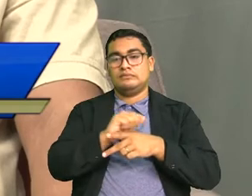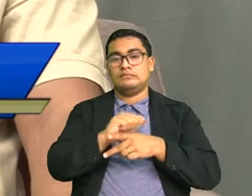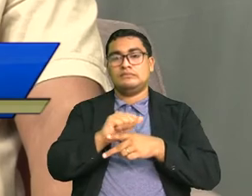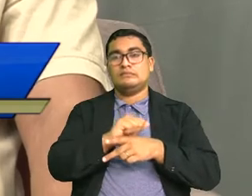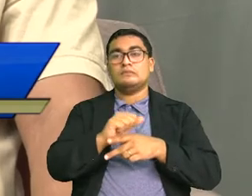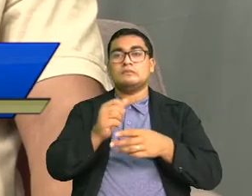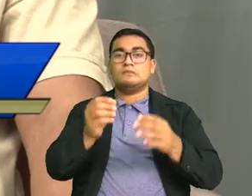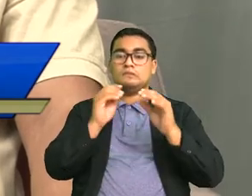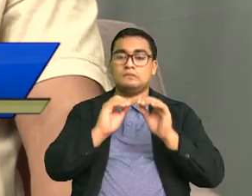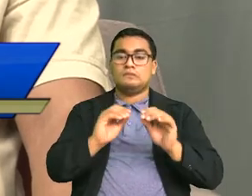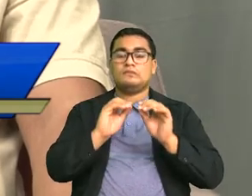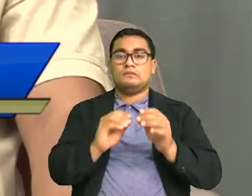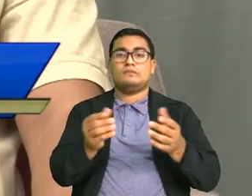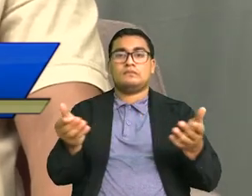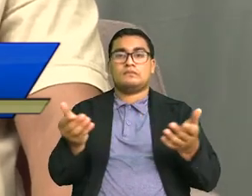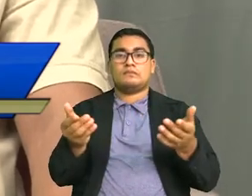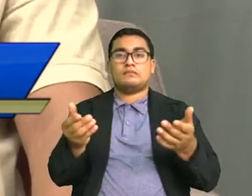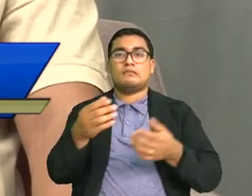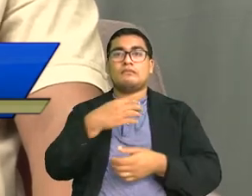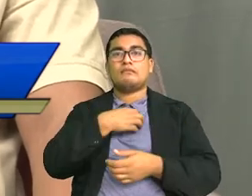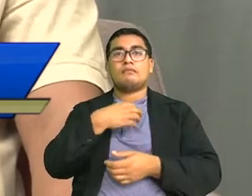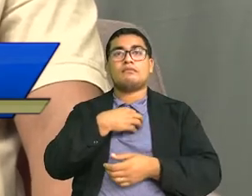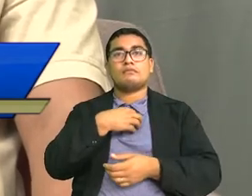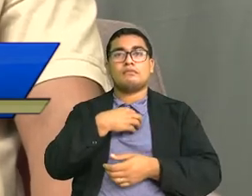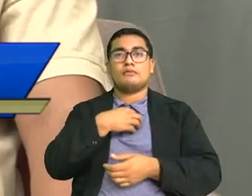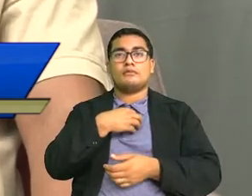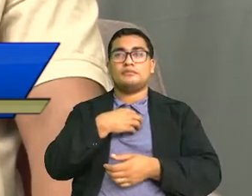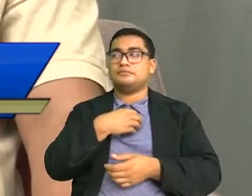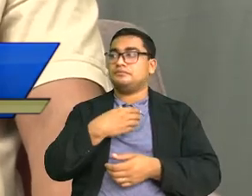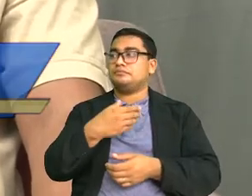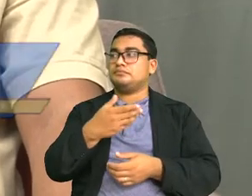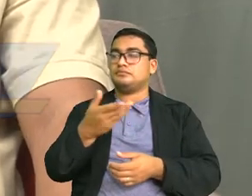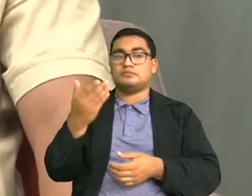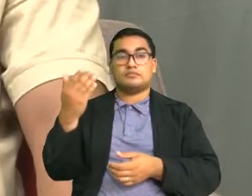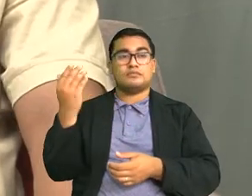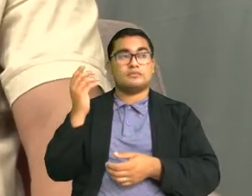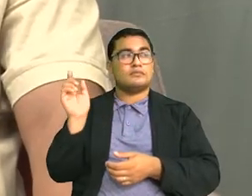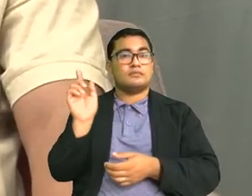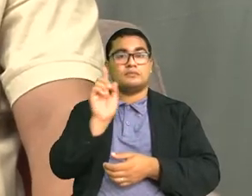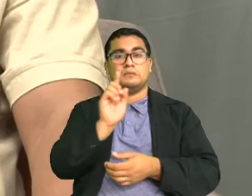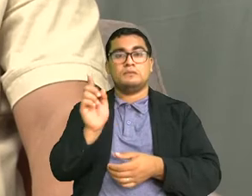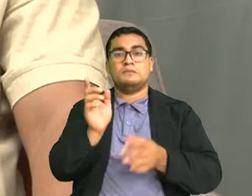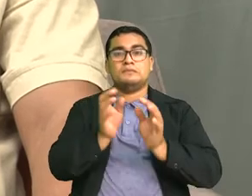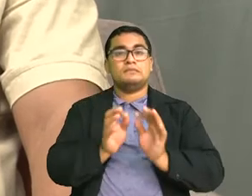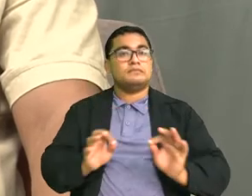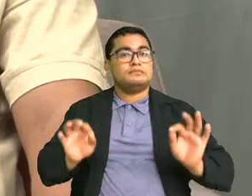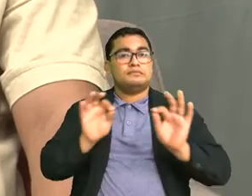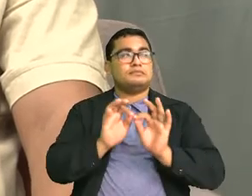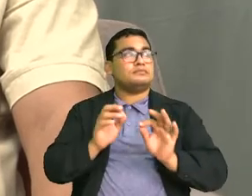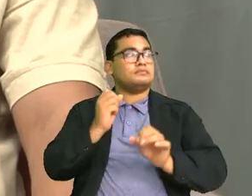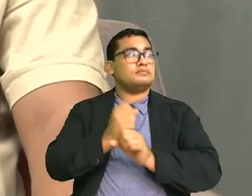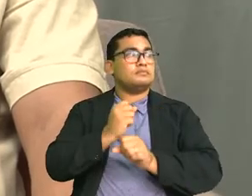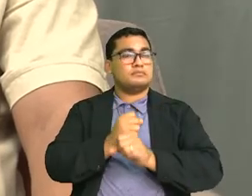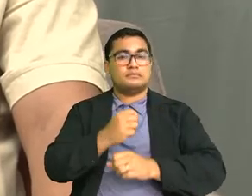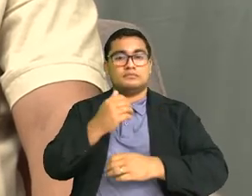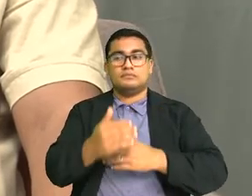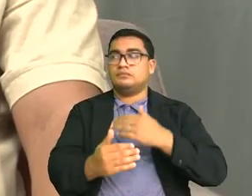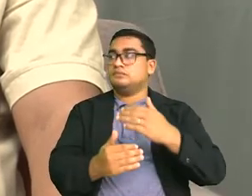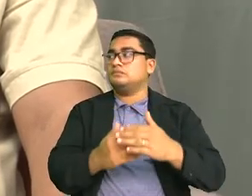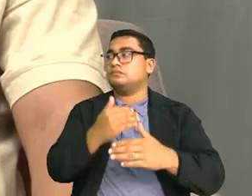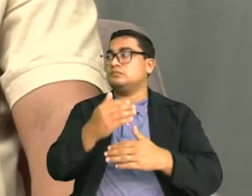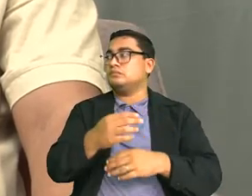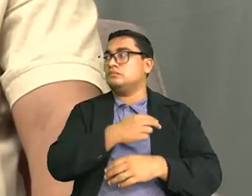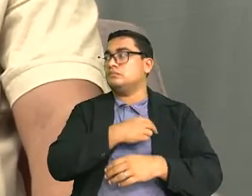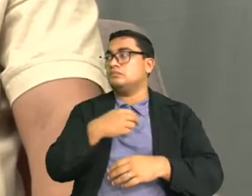transferimos nos las construimos desde un escritorio sino que este es un trabajo que venimos desarrollando junto con la familia a